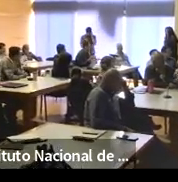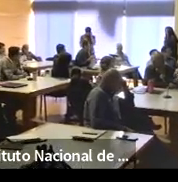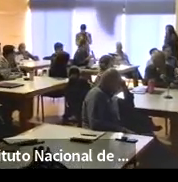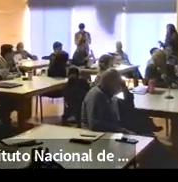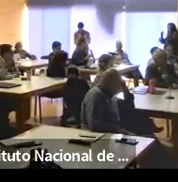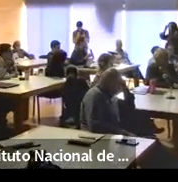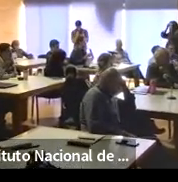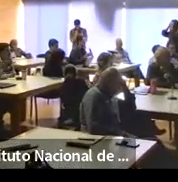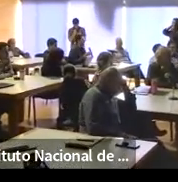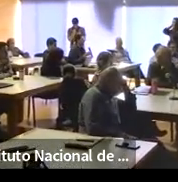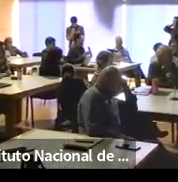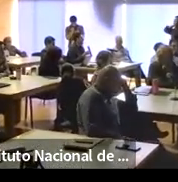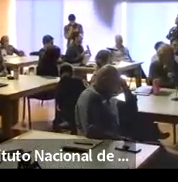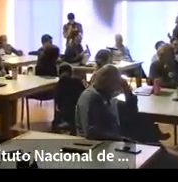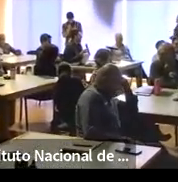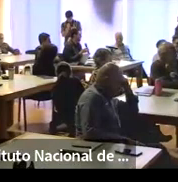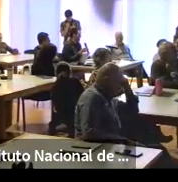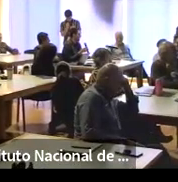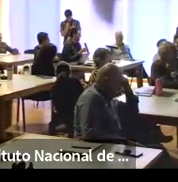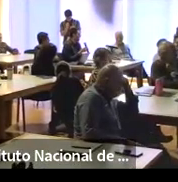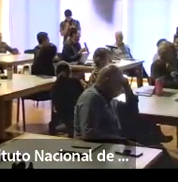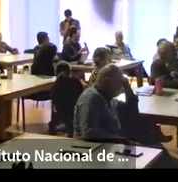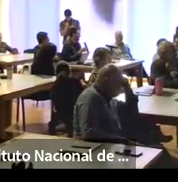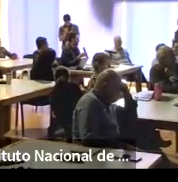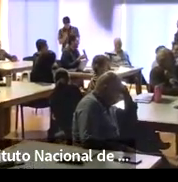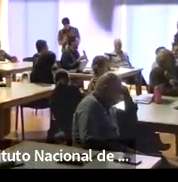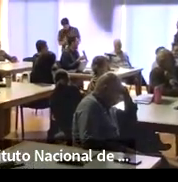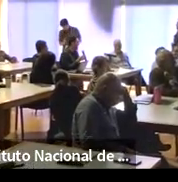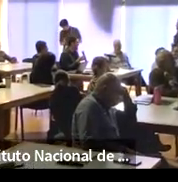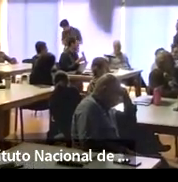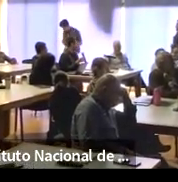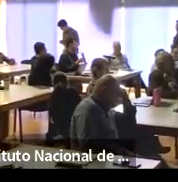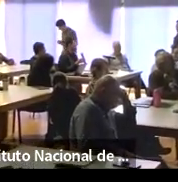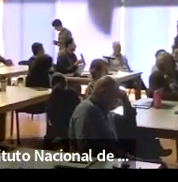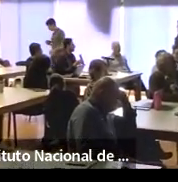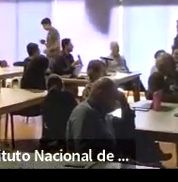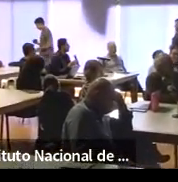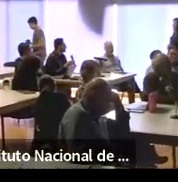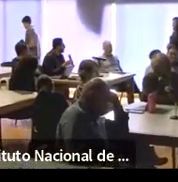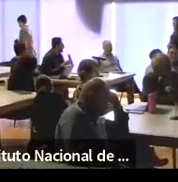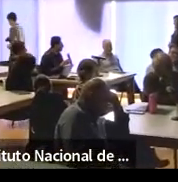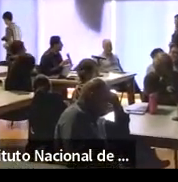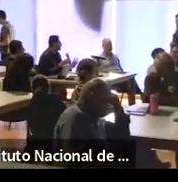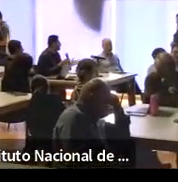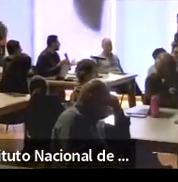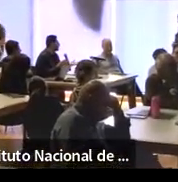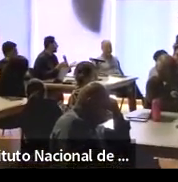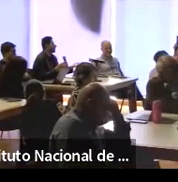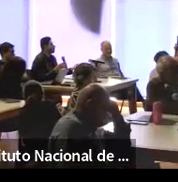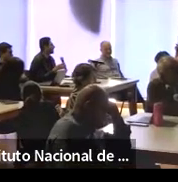soy un ser humano y no sé soy alguien que le gusta su trabajo que le gusta hacer divulgación científica